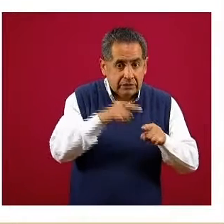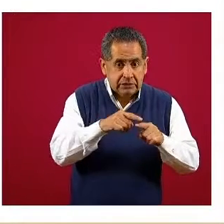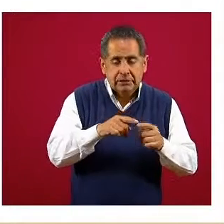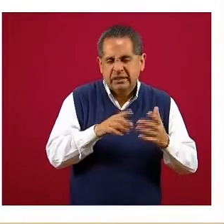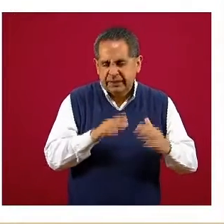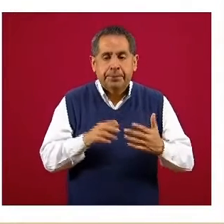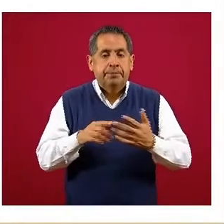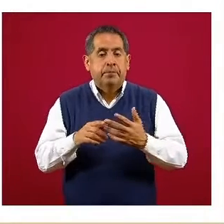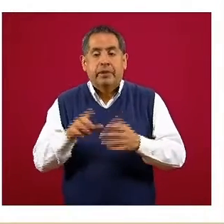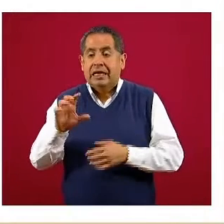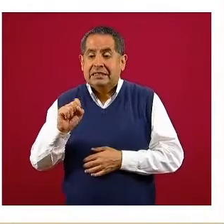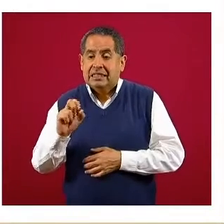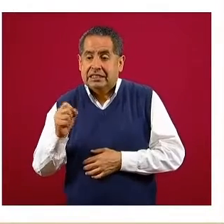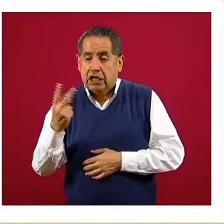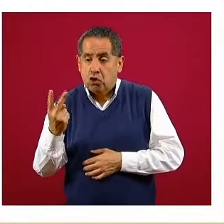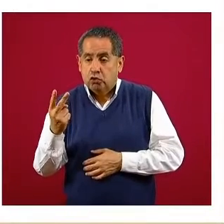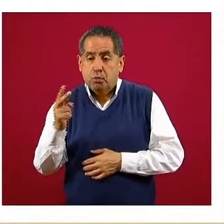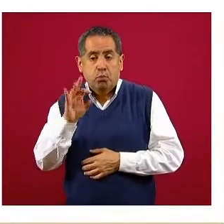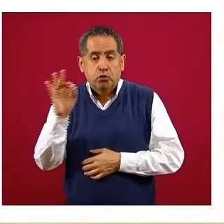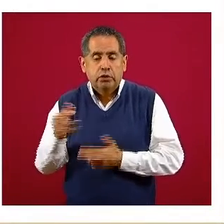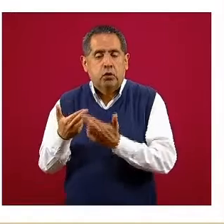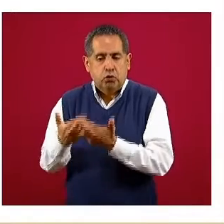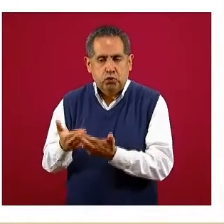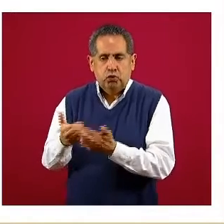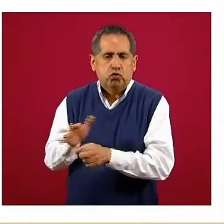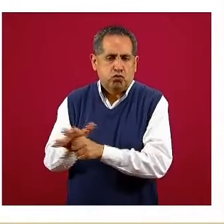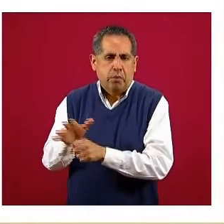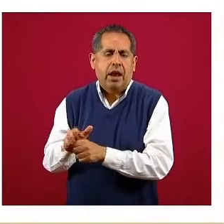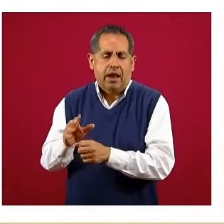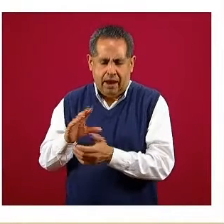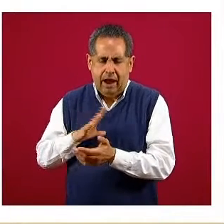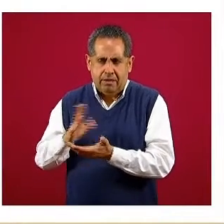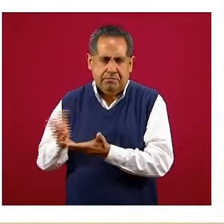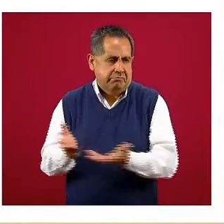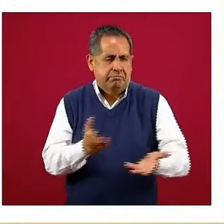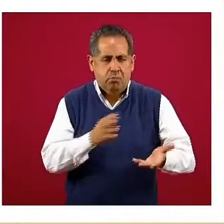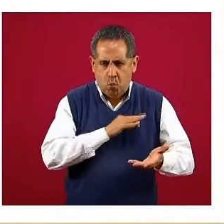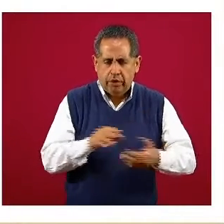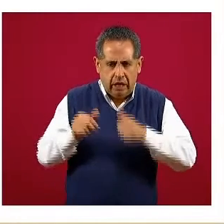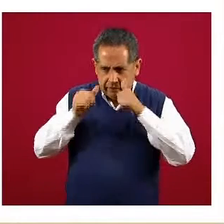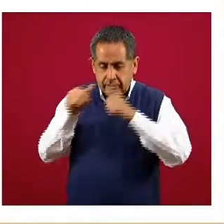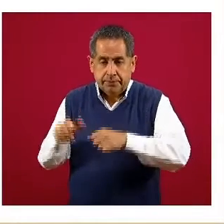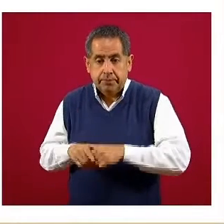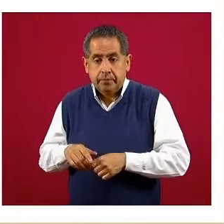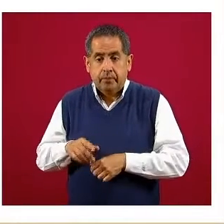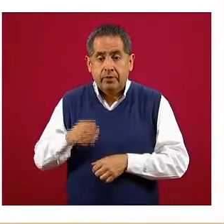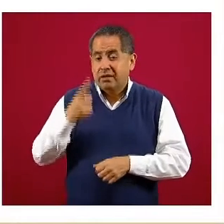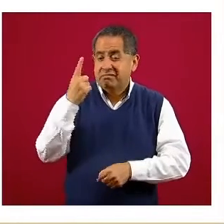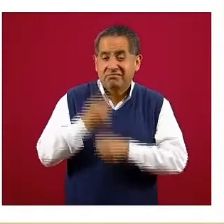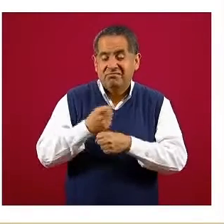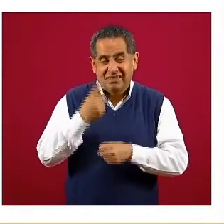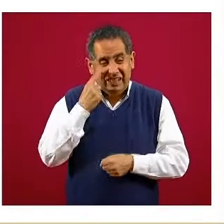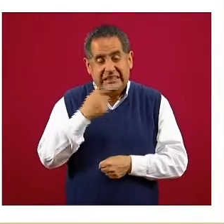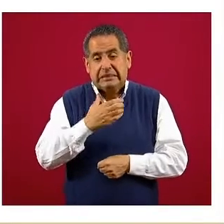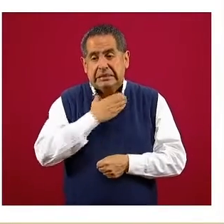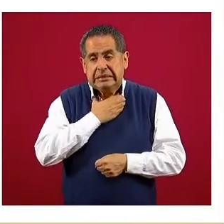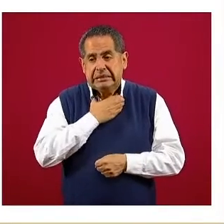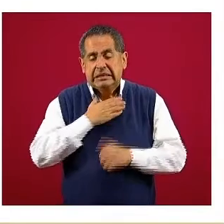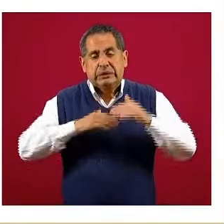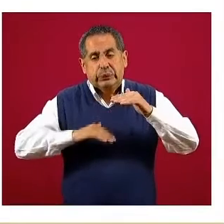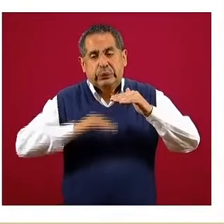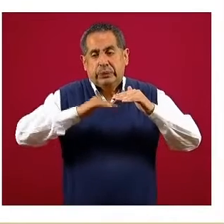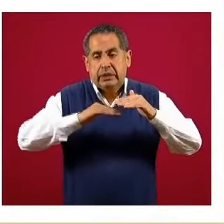prueba y resultaron descartados. Quienes están en espera del resultado de una prueba, que es la zona amarilla más pequeña, y los casos que fueron en su